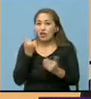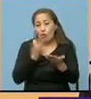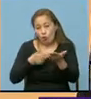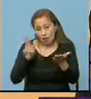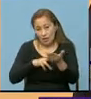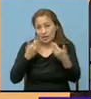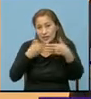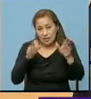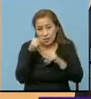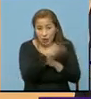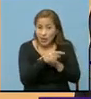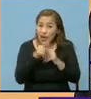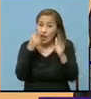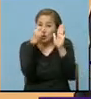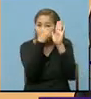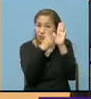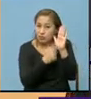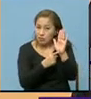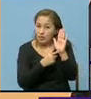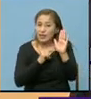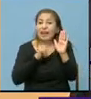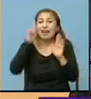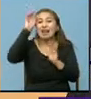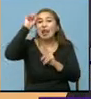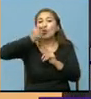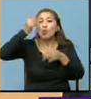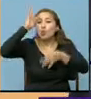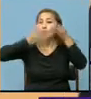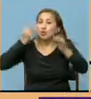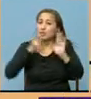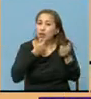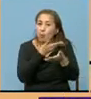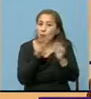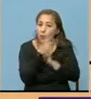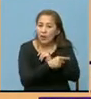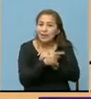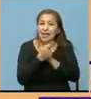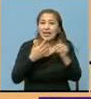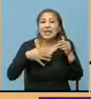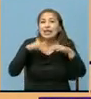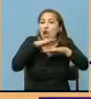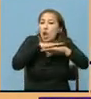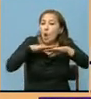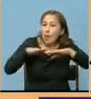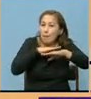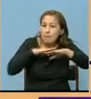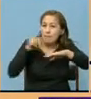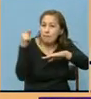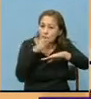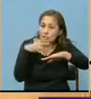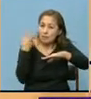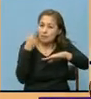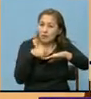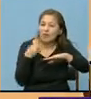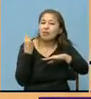inauguraron bueno todas estas observaciones que hace el tribunal de cuentas y el grueso de los fondos y el grueso de los